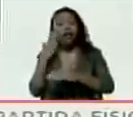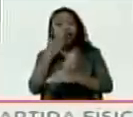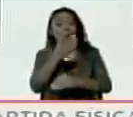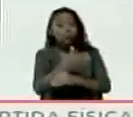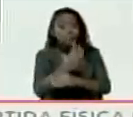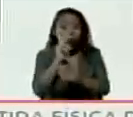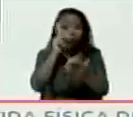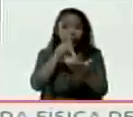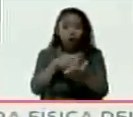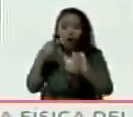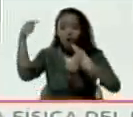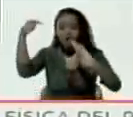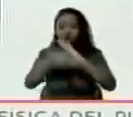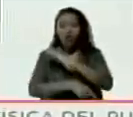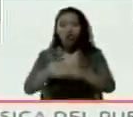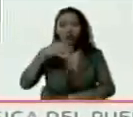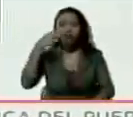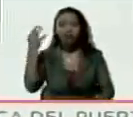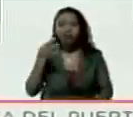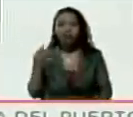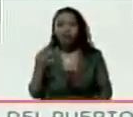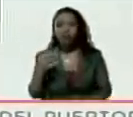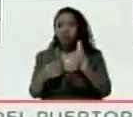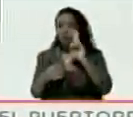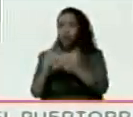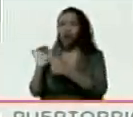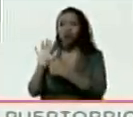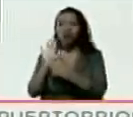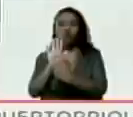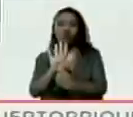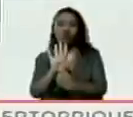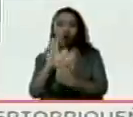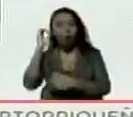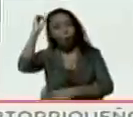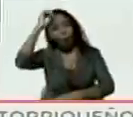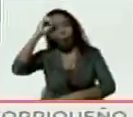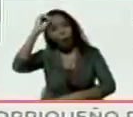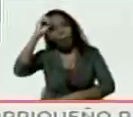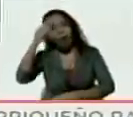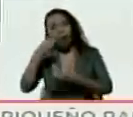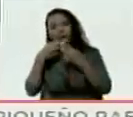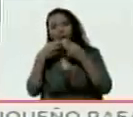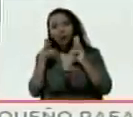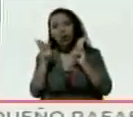llegar al fondo de la verdad y que se lo íbamos a mostrar a la opinión pública.